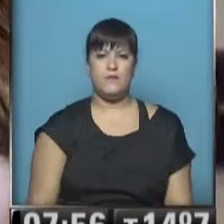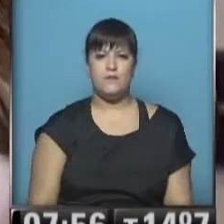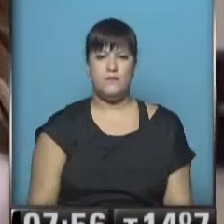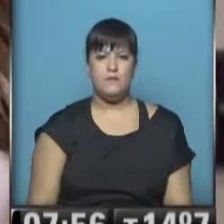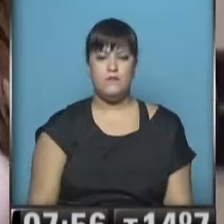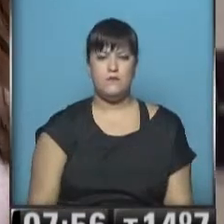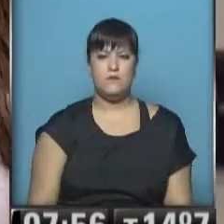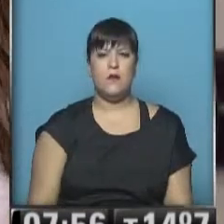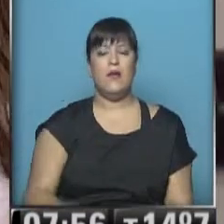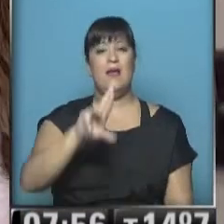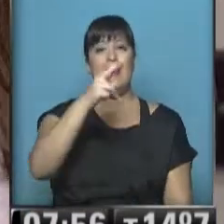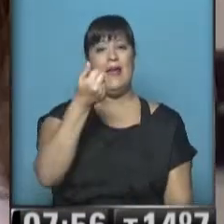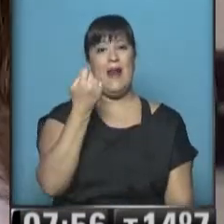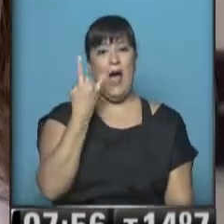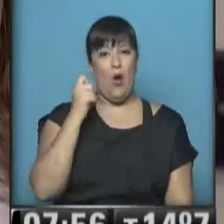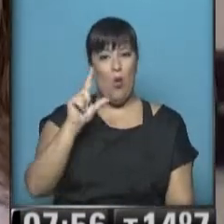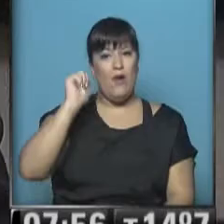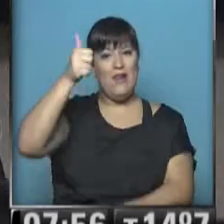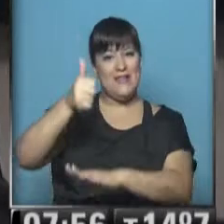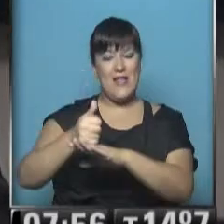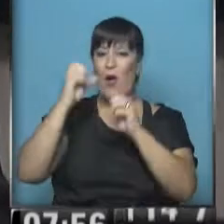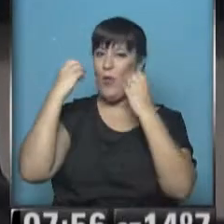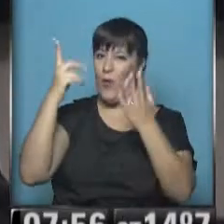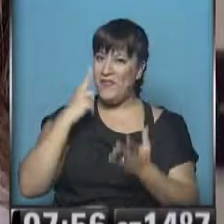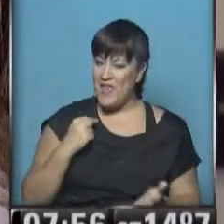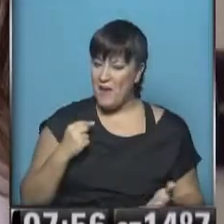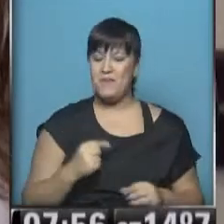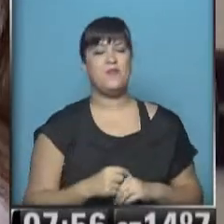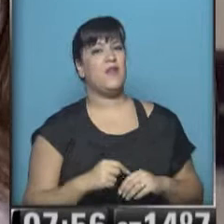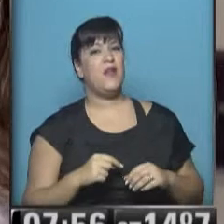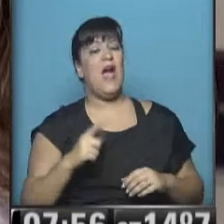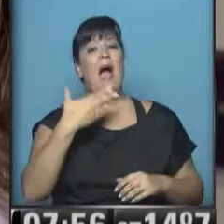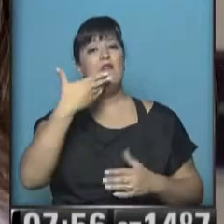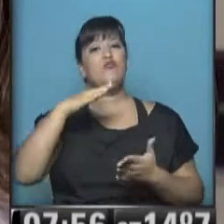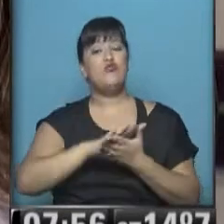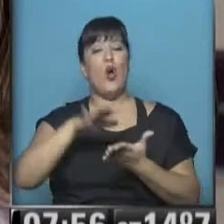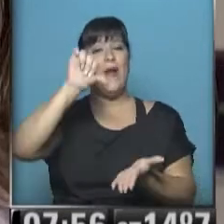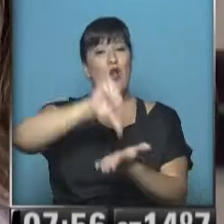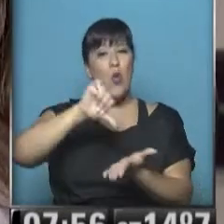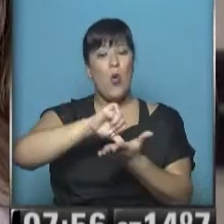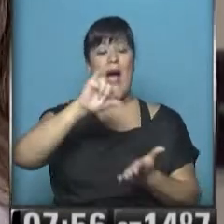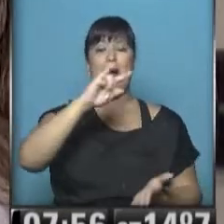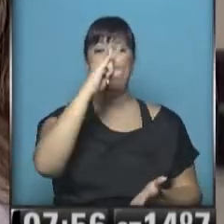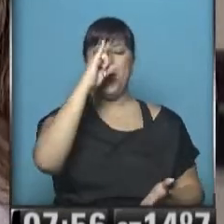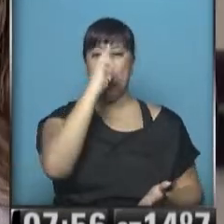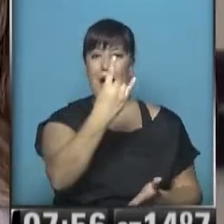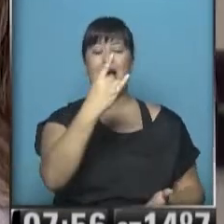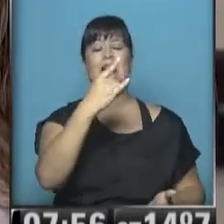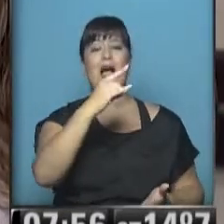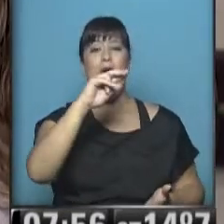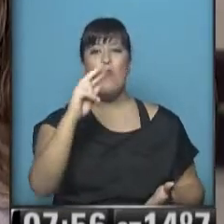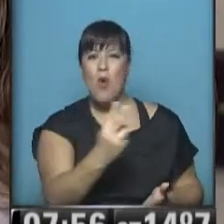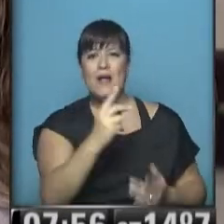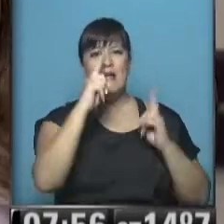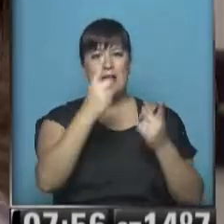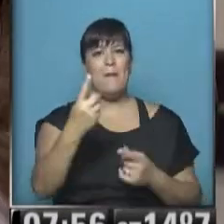raúl dellatorre está con nosotros buen dia raúl hablemos de vaca muerta y de los más de 500 millones de dólares que